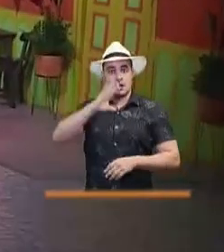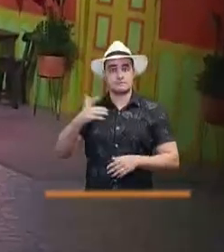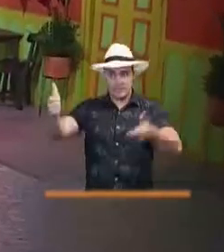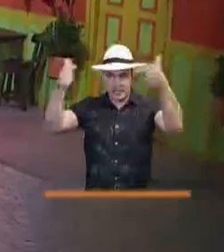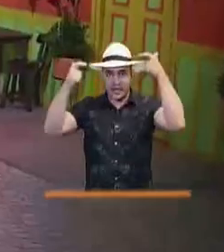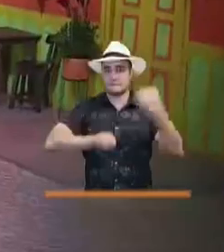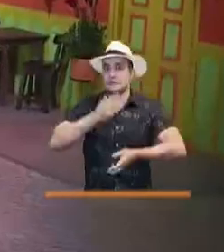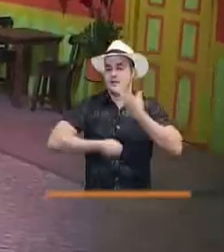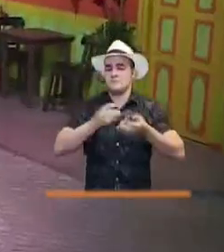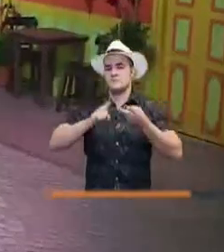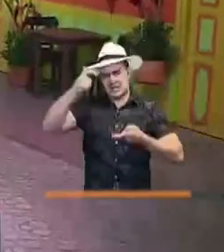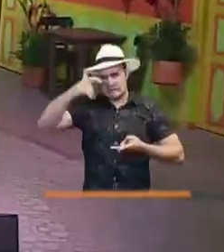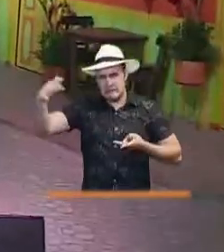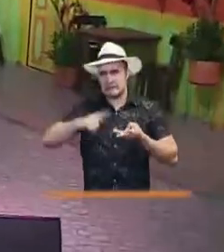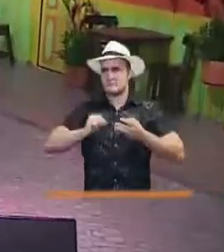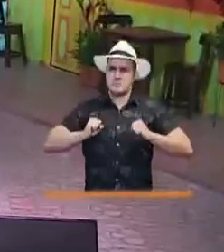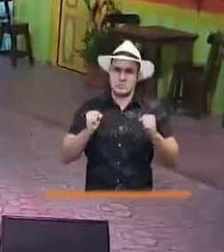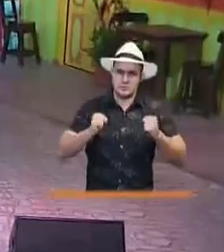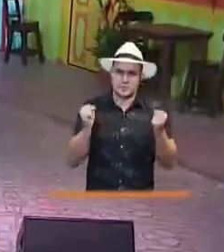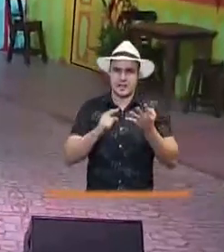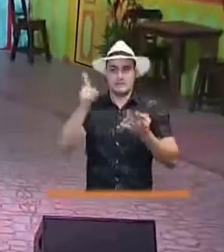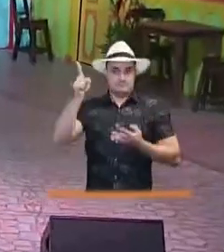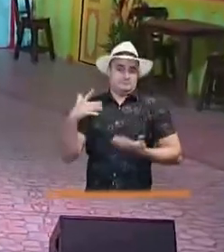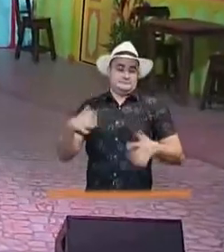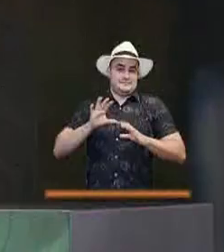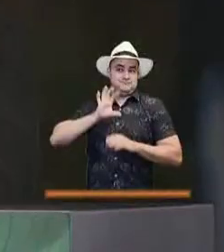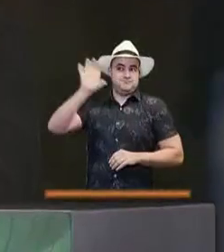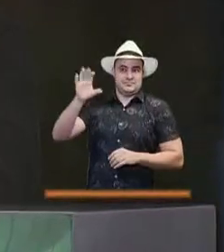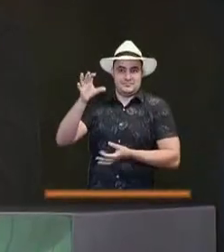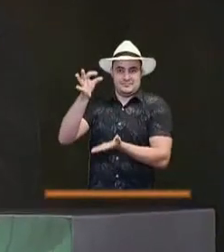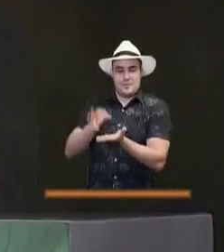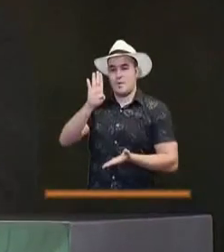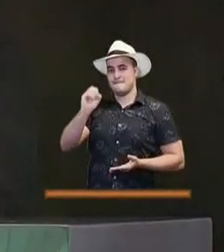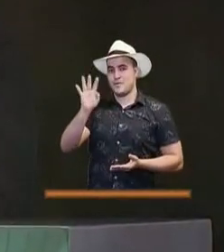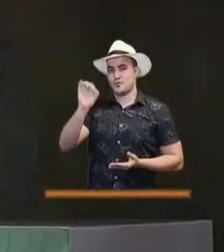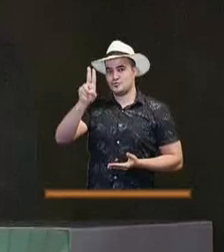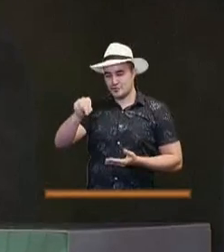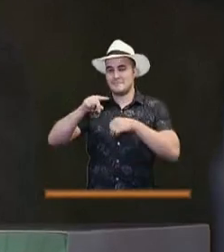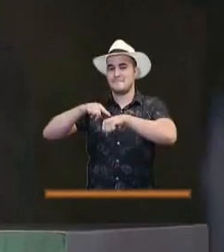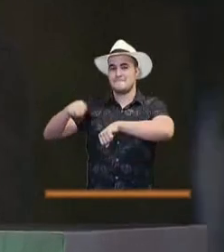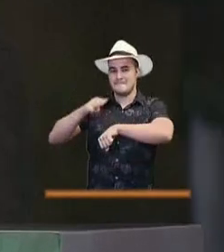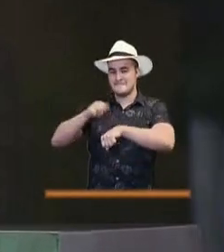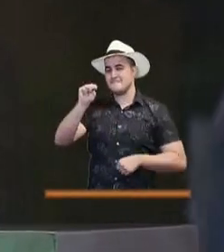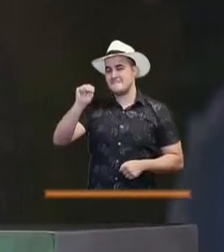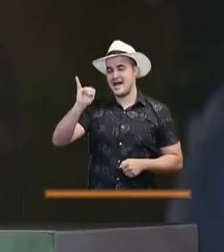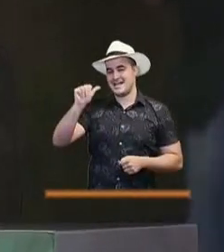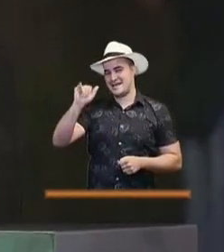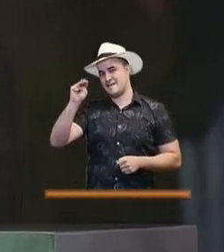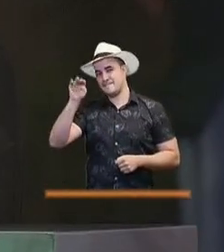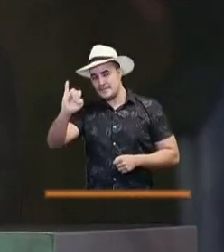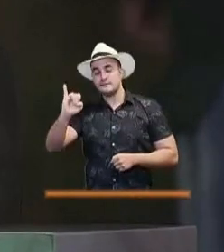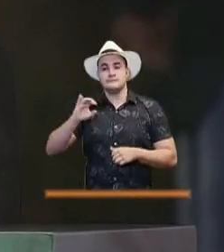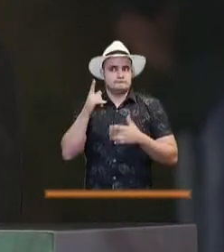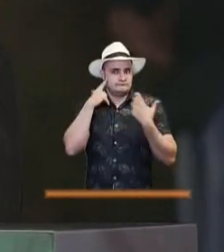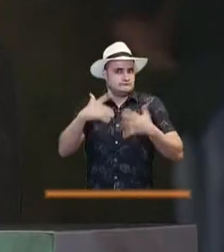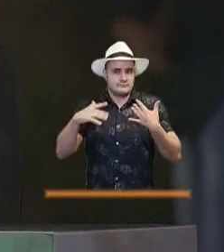en Cartagena, Bogotá, Boston y Miami. Realizó 2 récords de mayor tiempo trovando sin parar